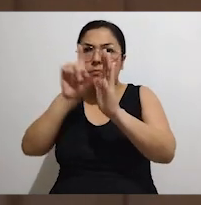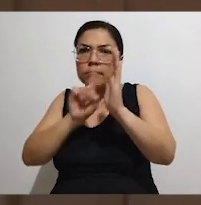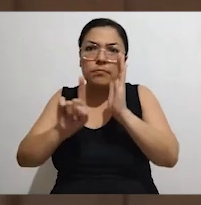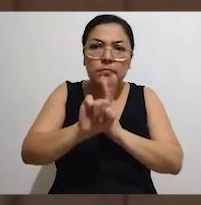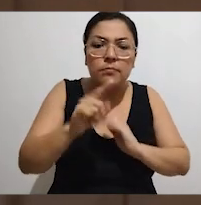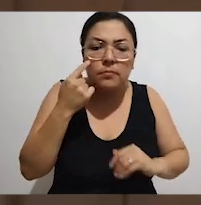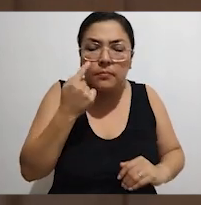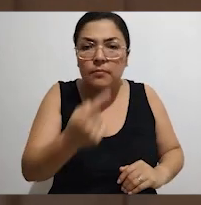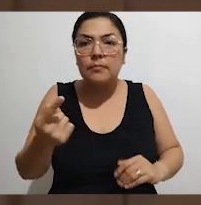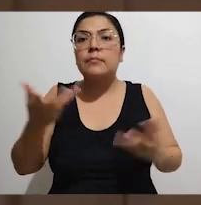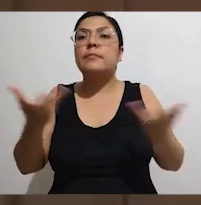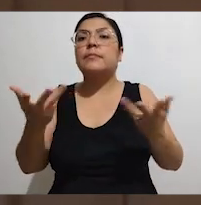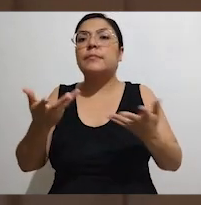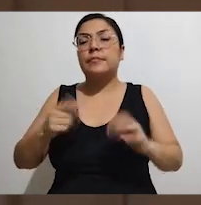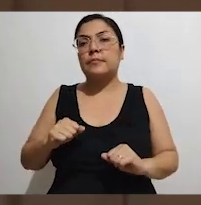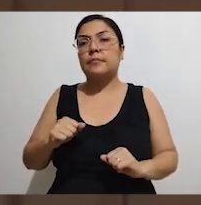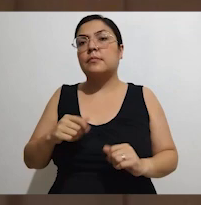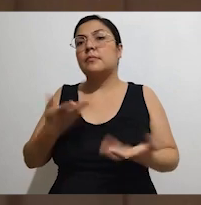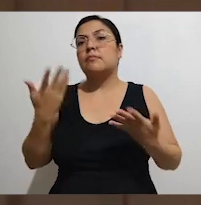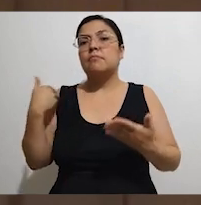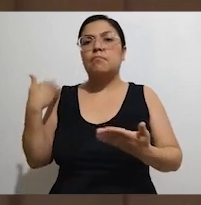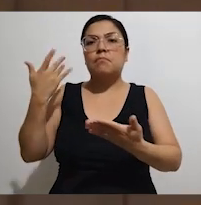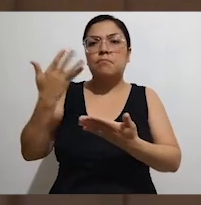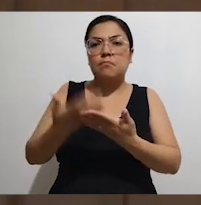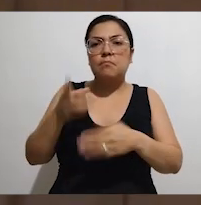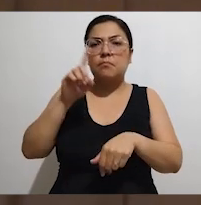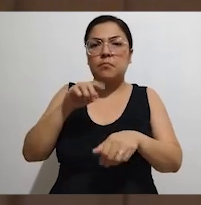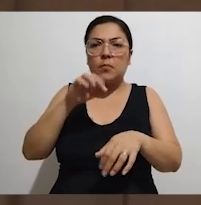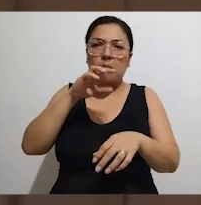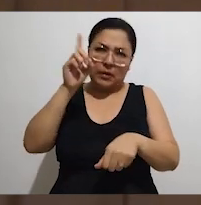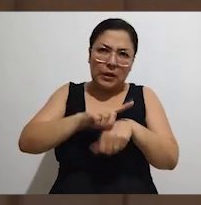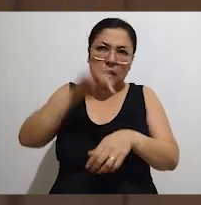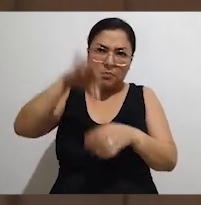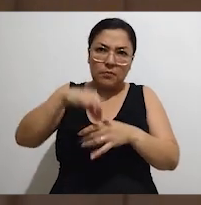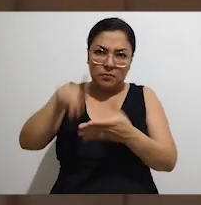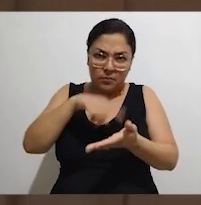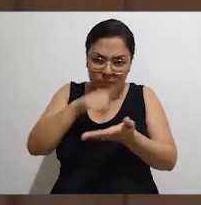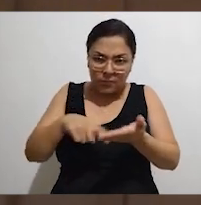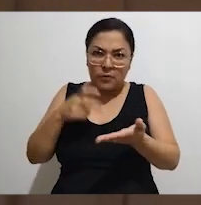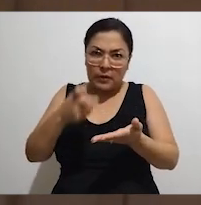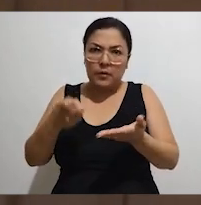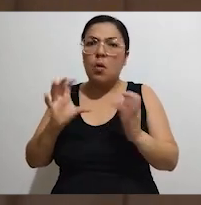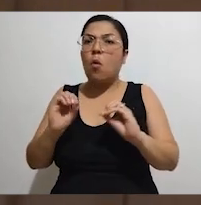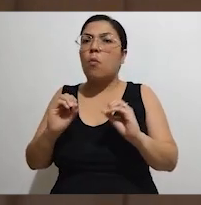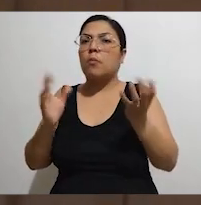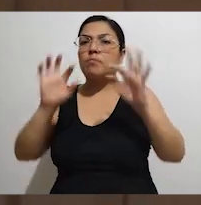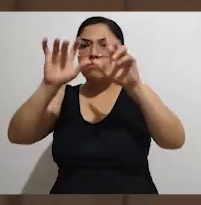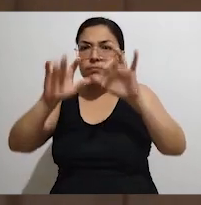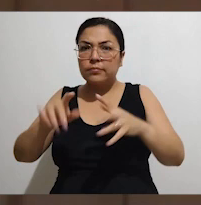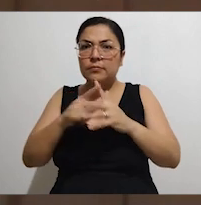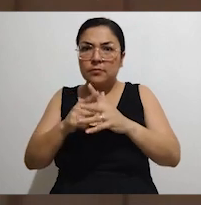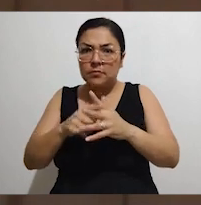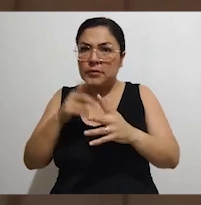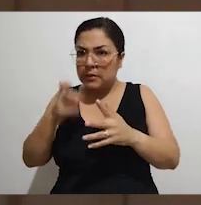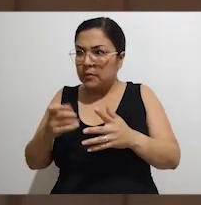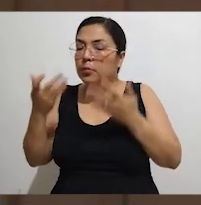tener conocimiento de cómo va la jornada electoral, asistir inclusive a las sesiones de cómputo y en ese sentido poder así de